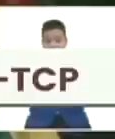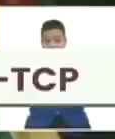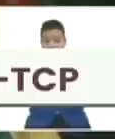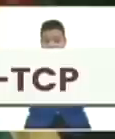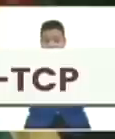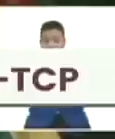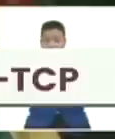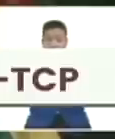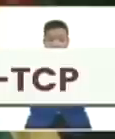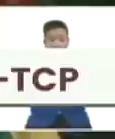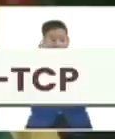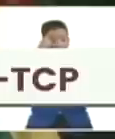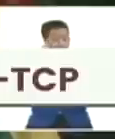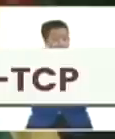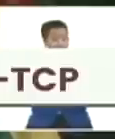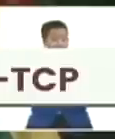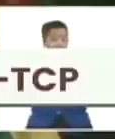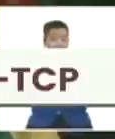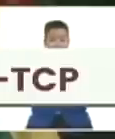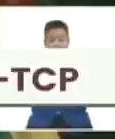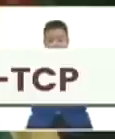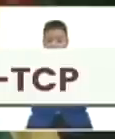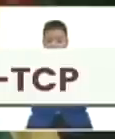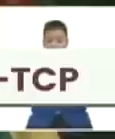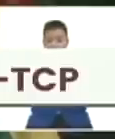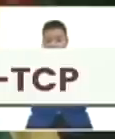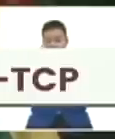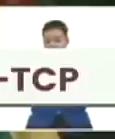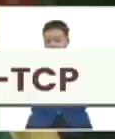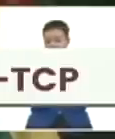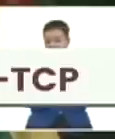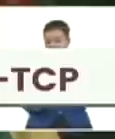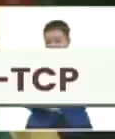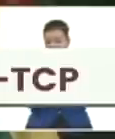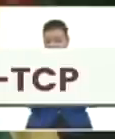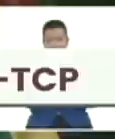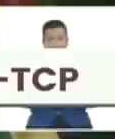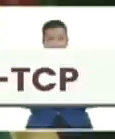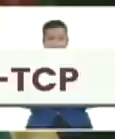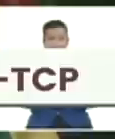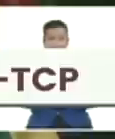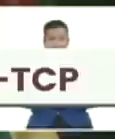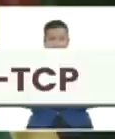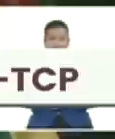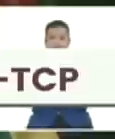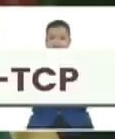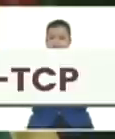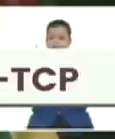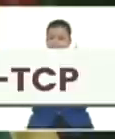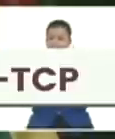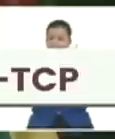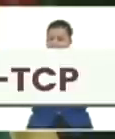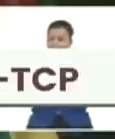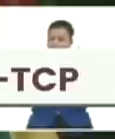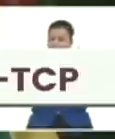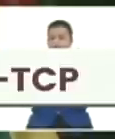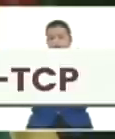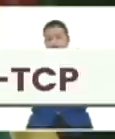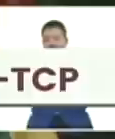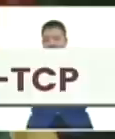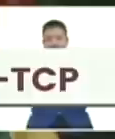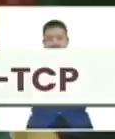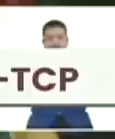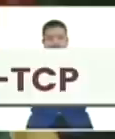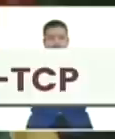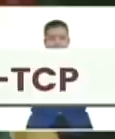del siglo XXI, tuvieron la característica de ser espacios de debate, reflexión, intercambio, siempre